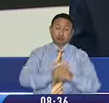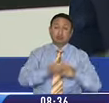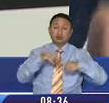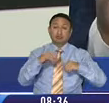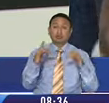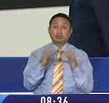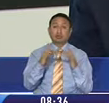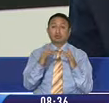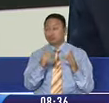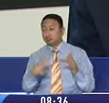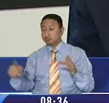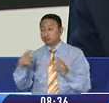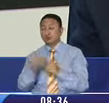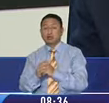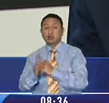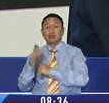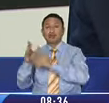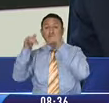el corredor